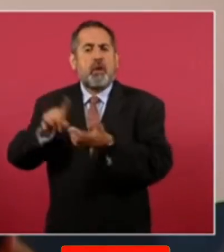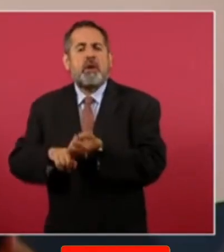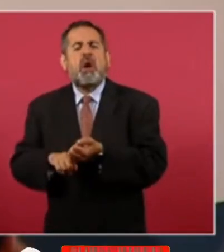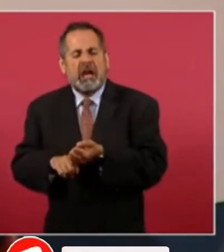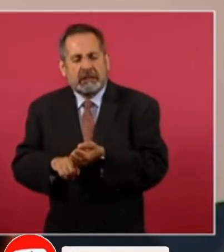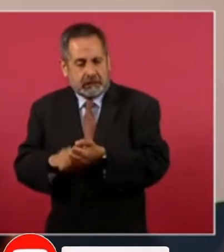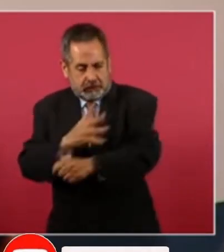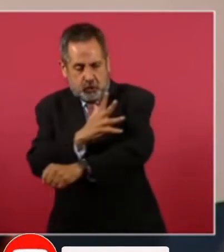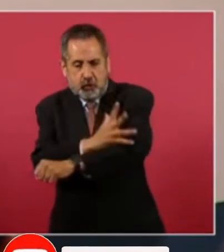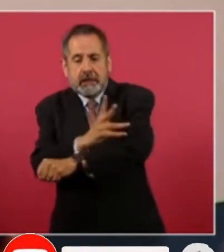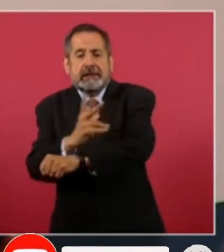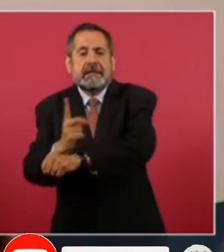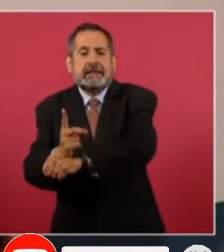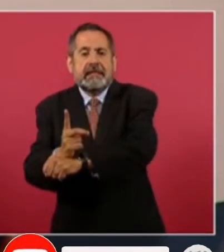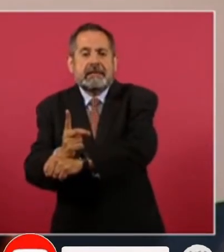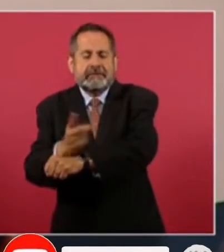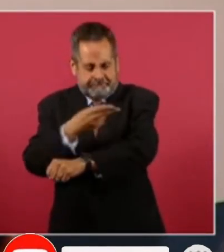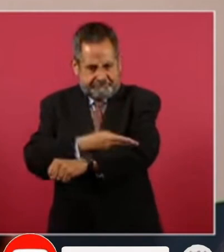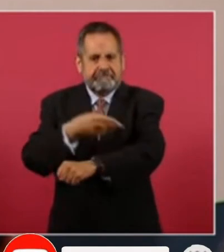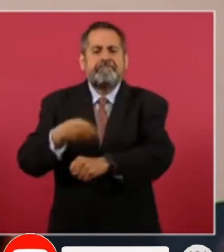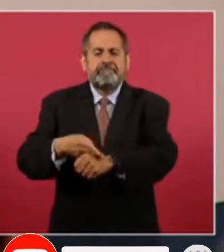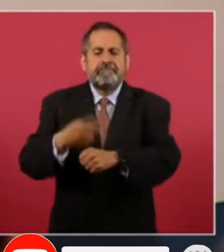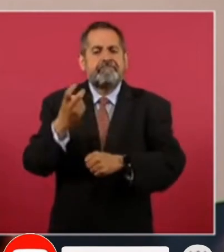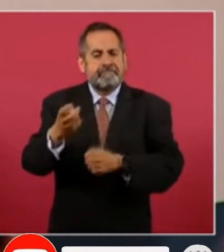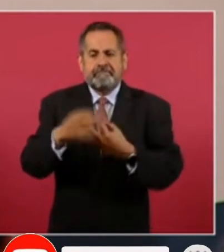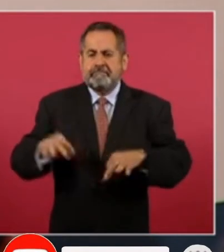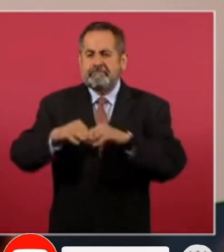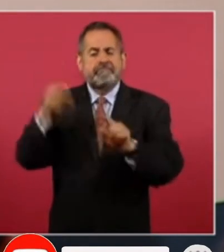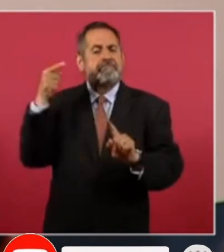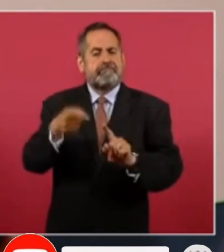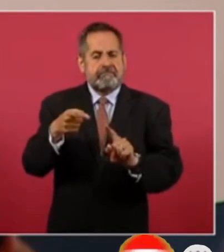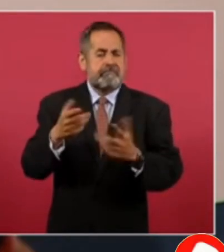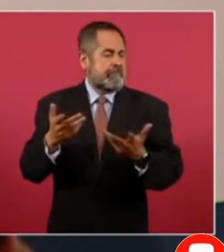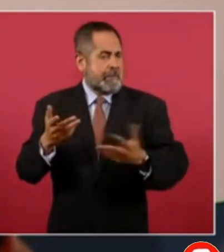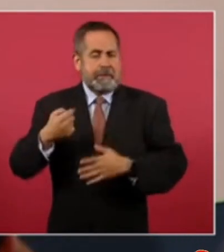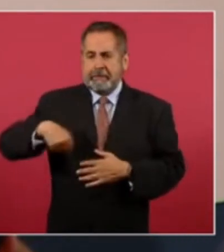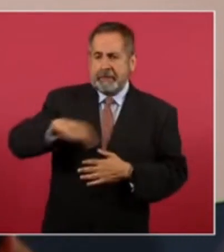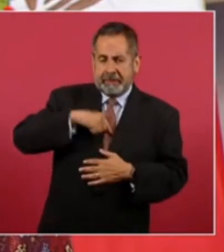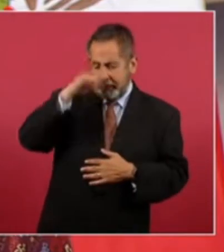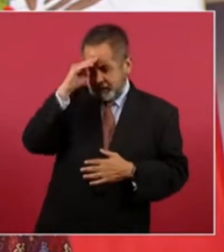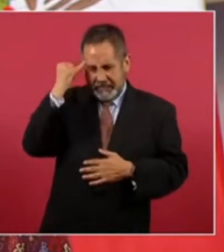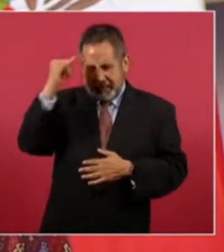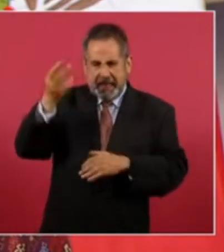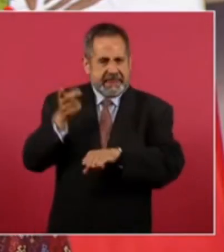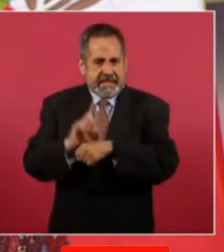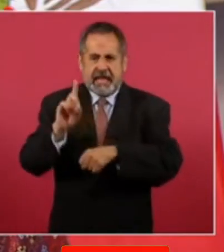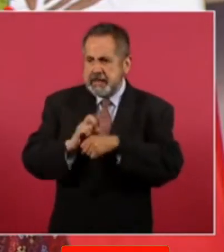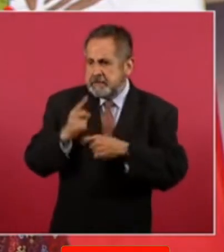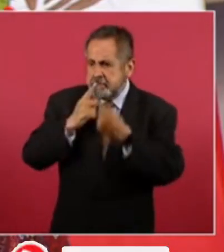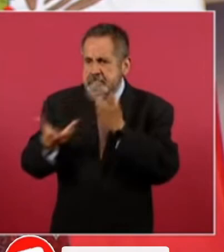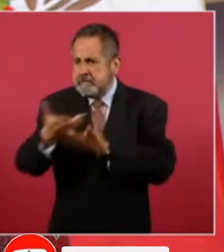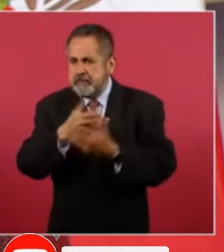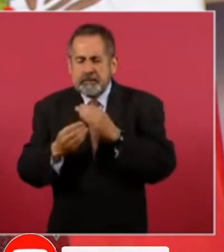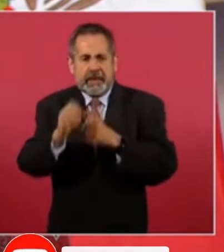honestidad. Esta ética de trabajo es la mística con la que construimos día a día el nuevo